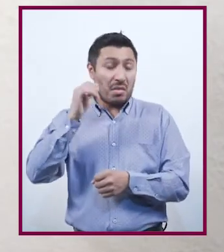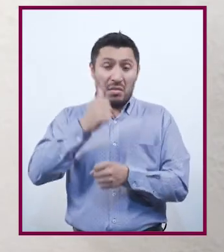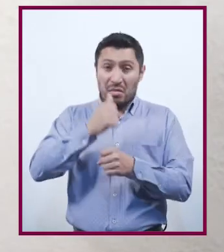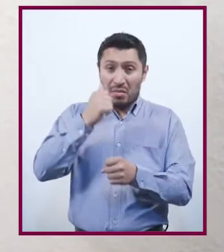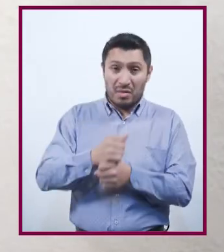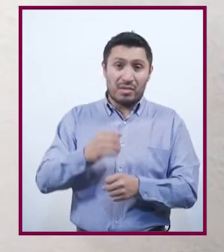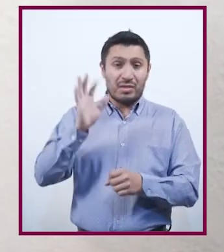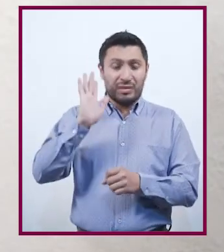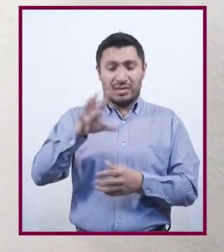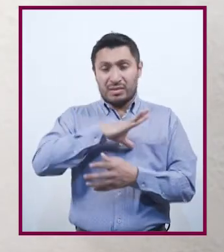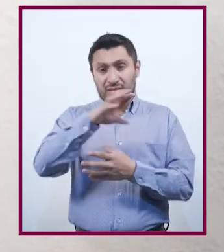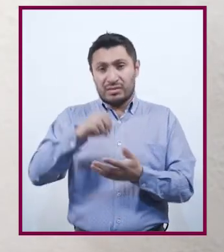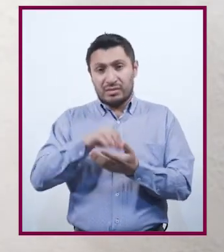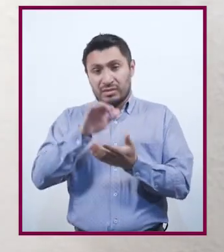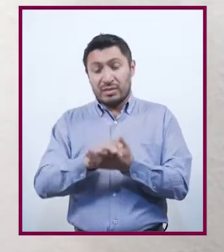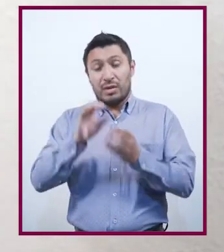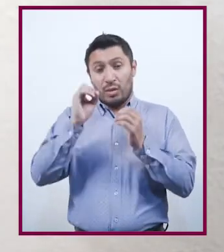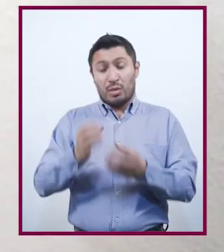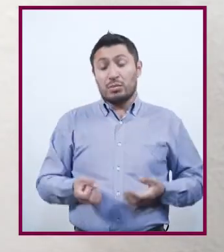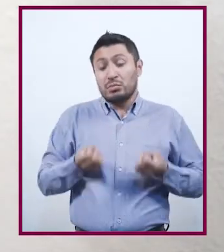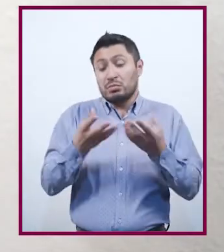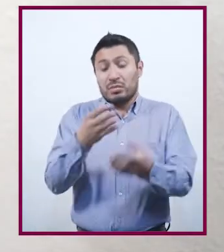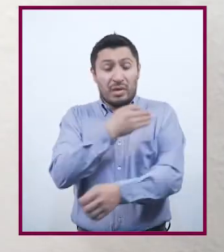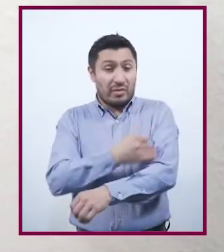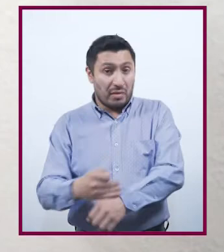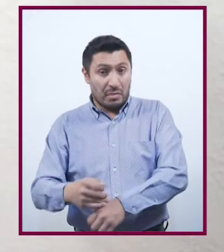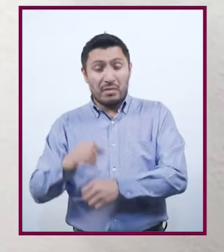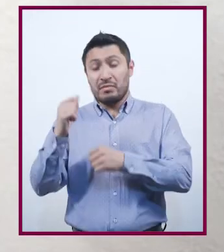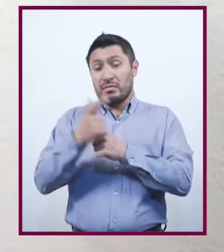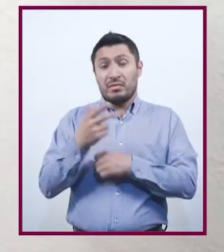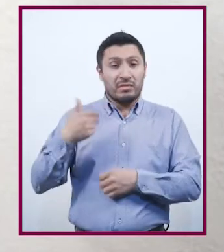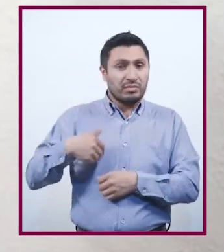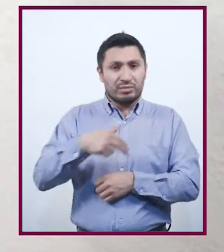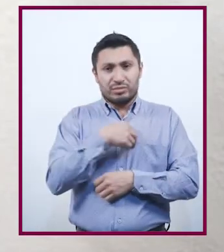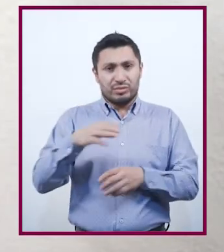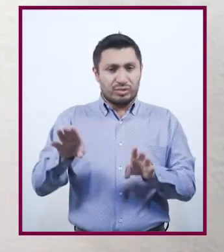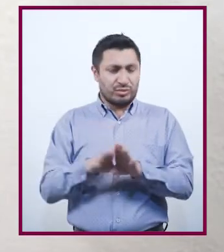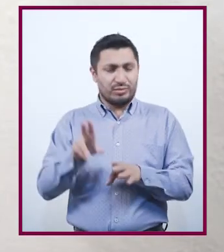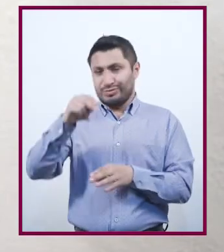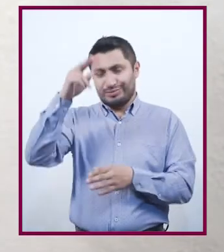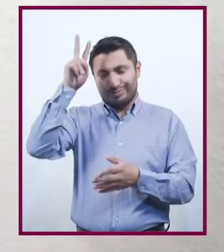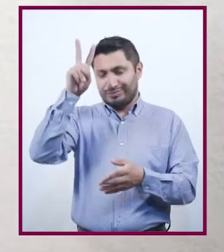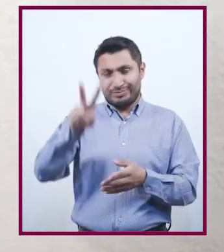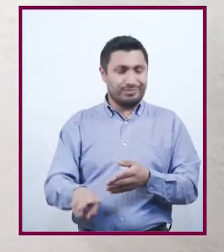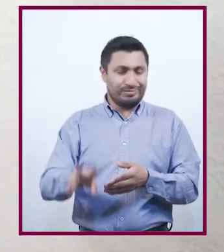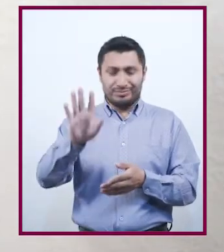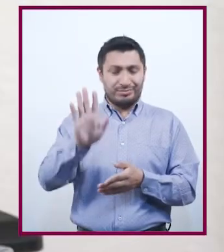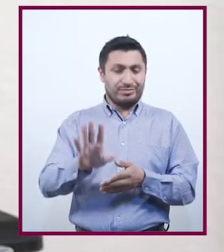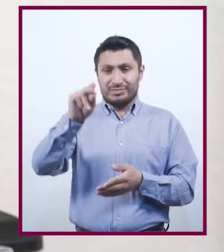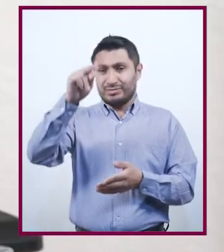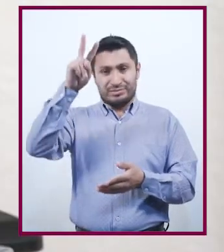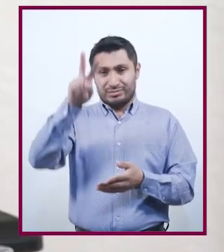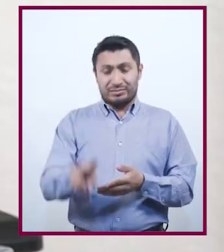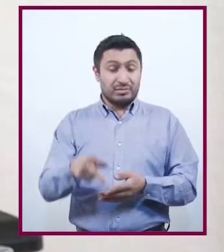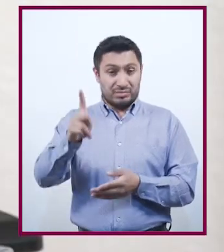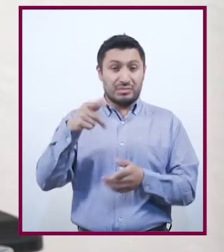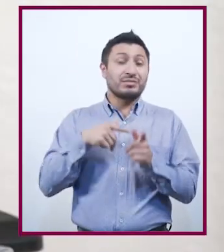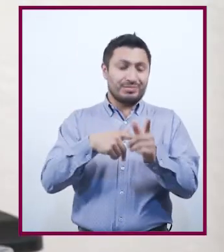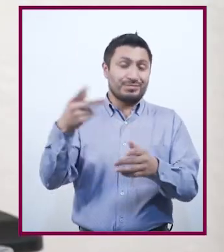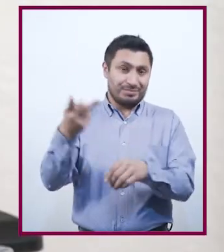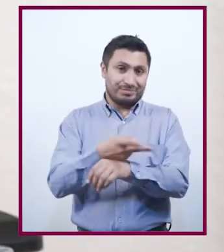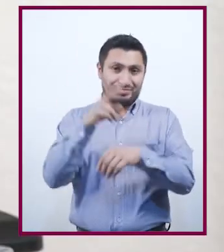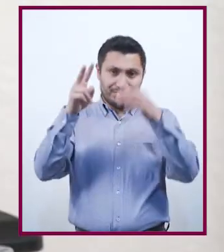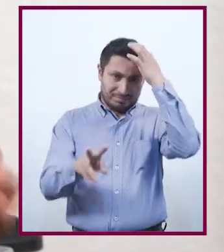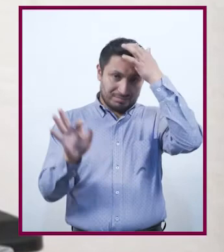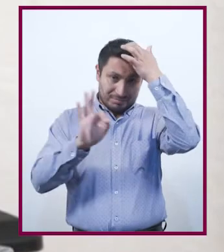sostén de toda una familia. Algo que a algunos nos puede parecer inverosímil, pero que sigue sucediendo. Quizá en un futuro, cuando